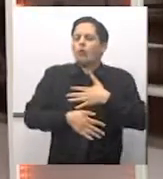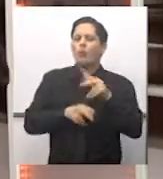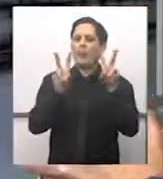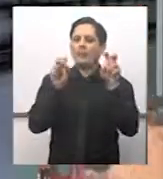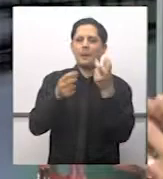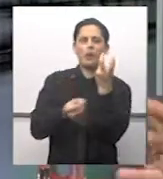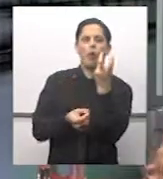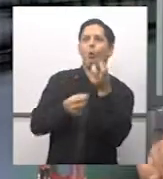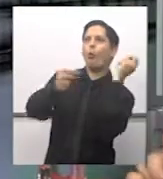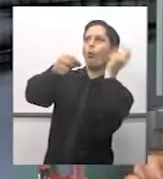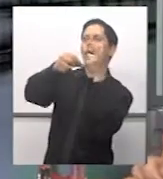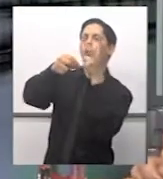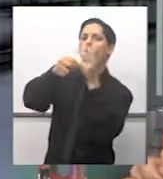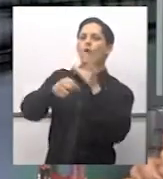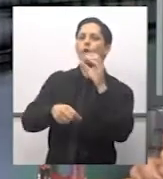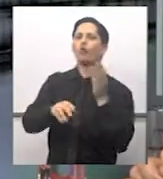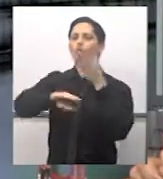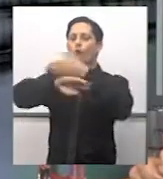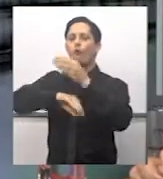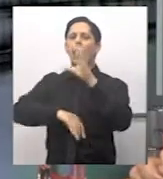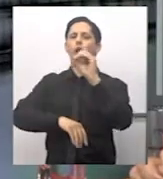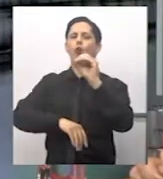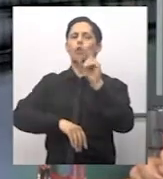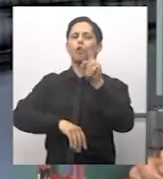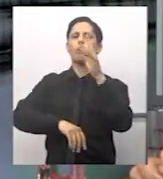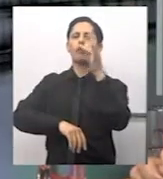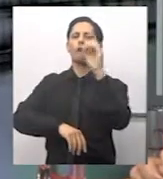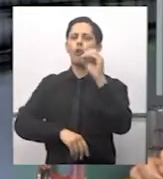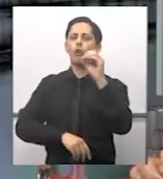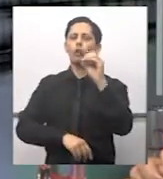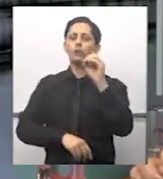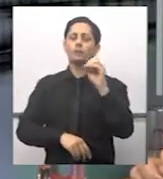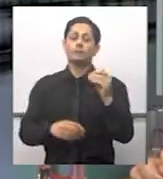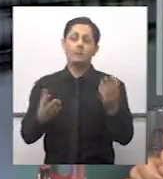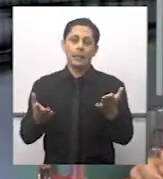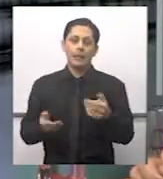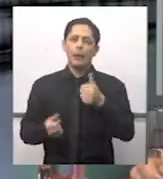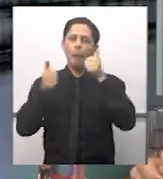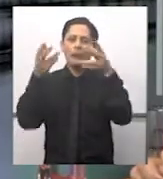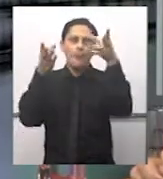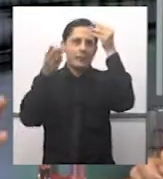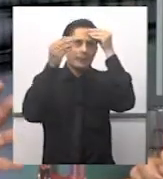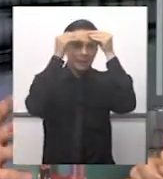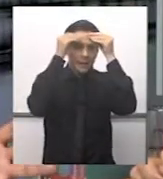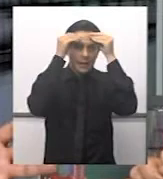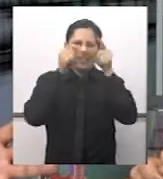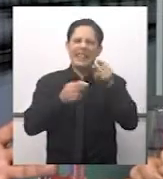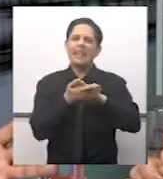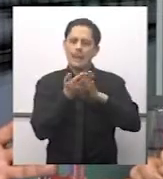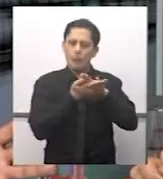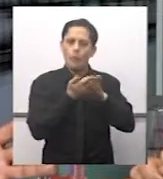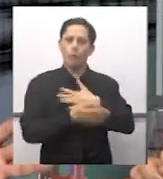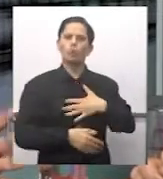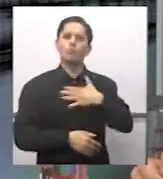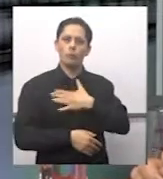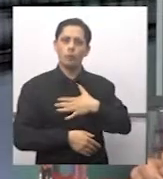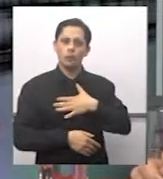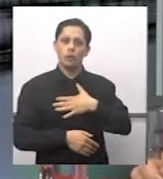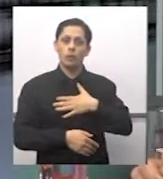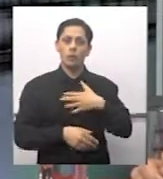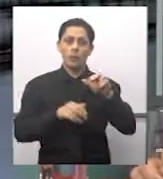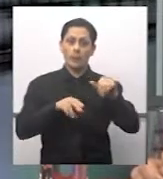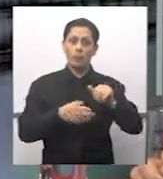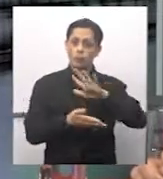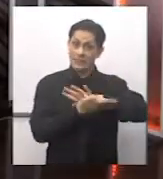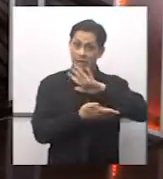porque había pasado un tiempo. Fíjese que es un muy buen aprendizaje y ese ejemplo me gustó mucho, porque estábamos en una ceremonia con más